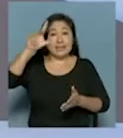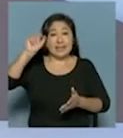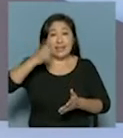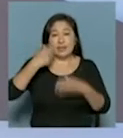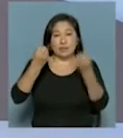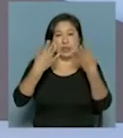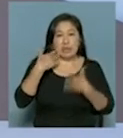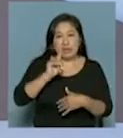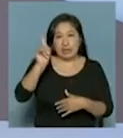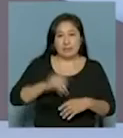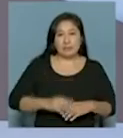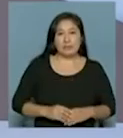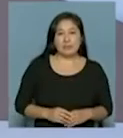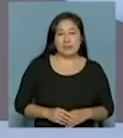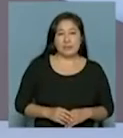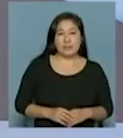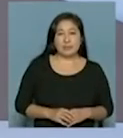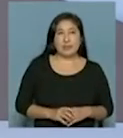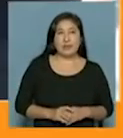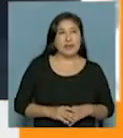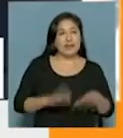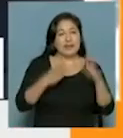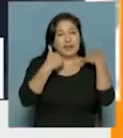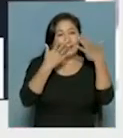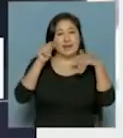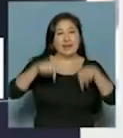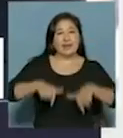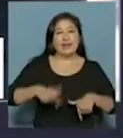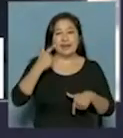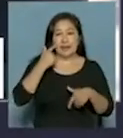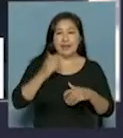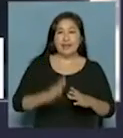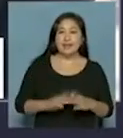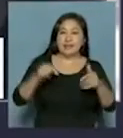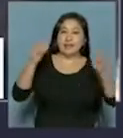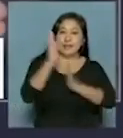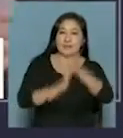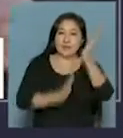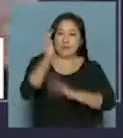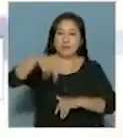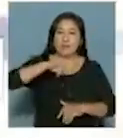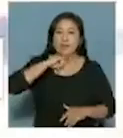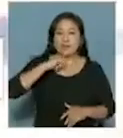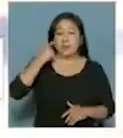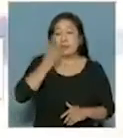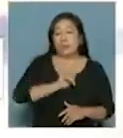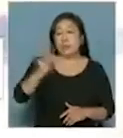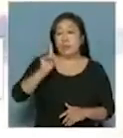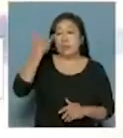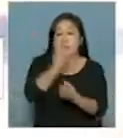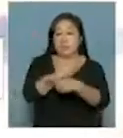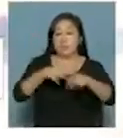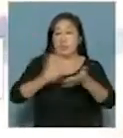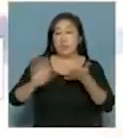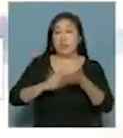Pedano. Buenas tardes, Jorge. Muchísimas gracias, Mariana. Estamos ubicados en la ciudad de San Pedro de Jujuy porque hay novedades